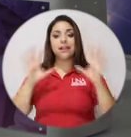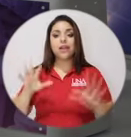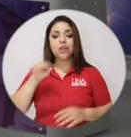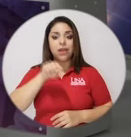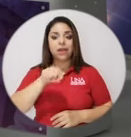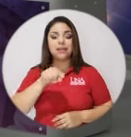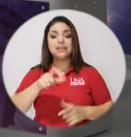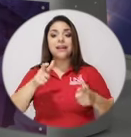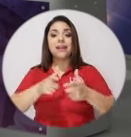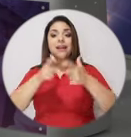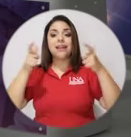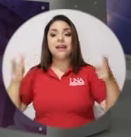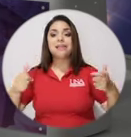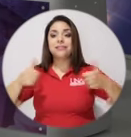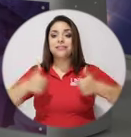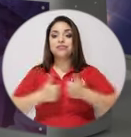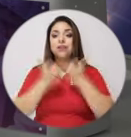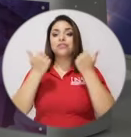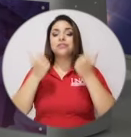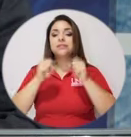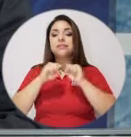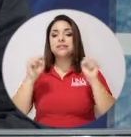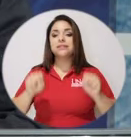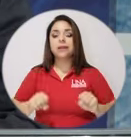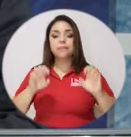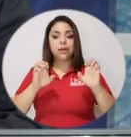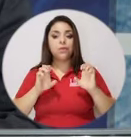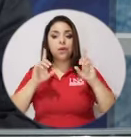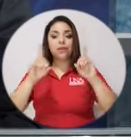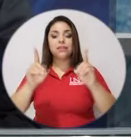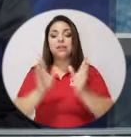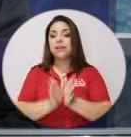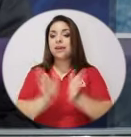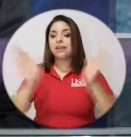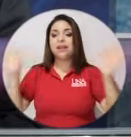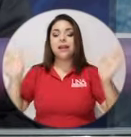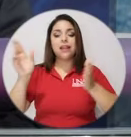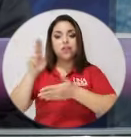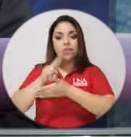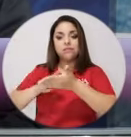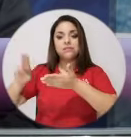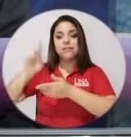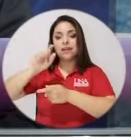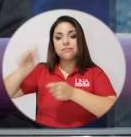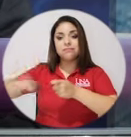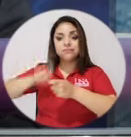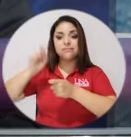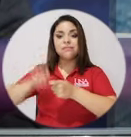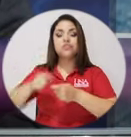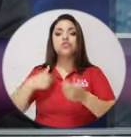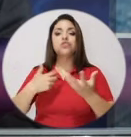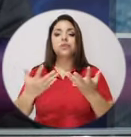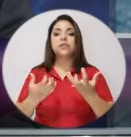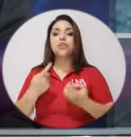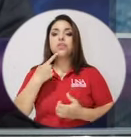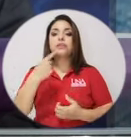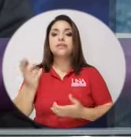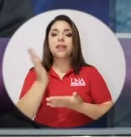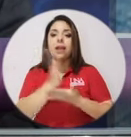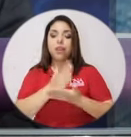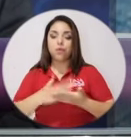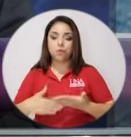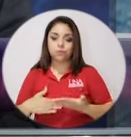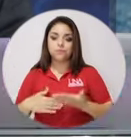materia de grandes retos del sistema educativo en general y del universitario en particular, yo quisiera citar